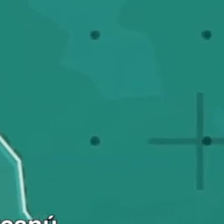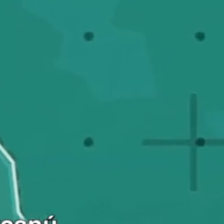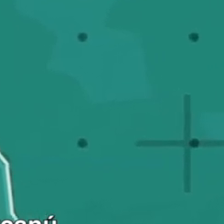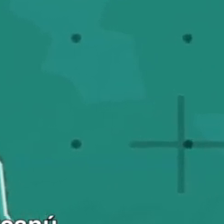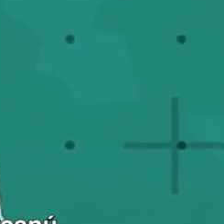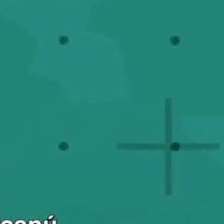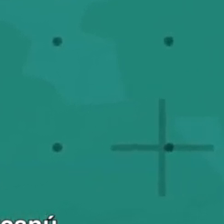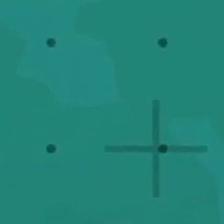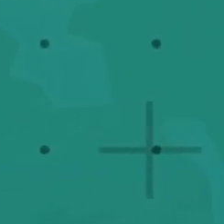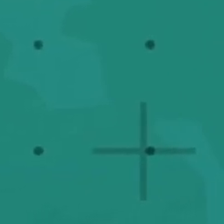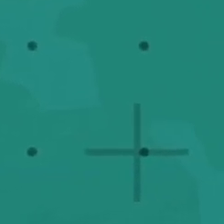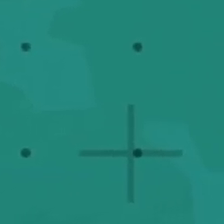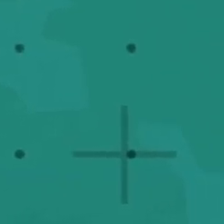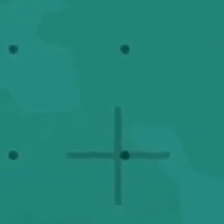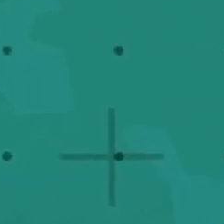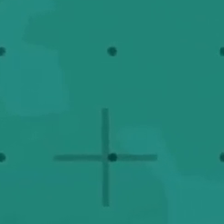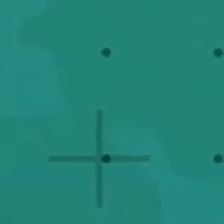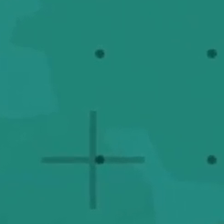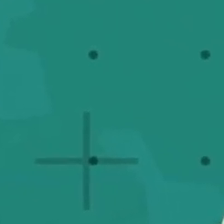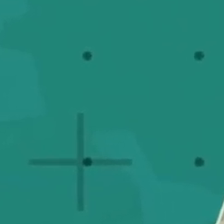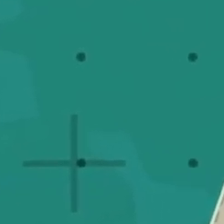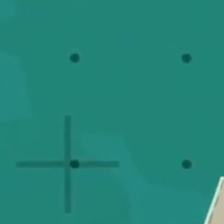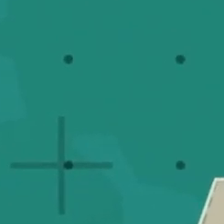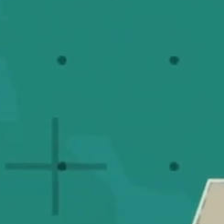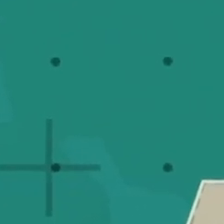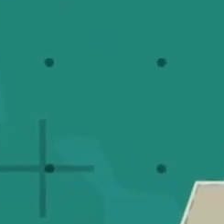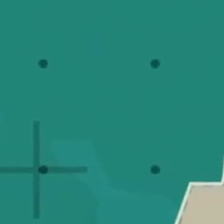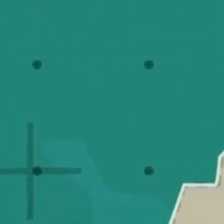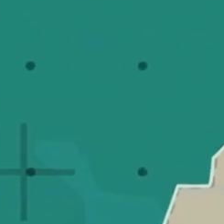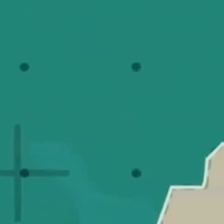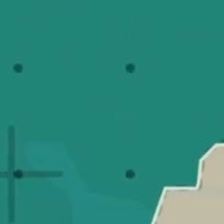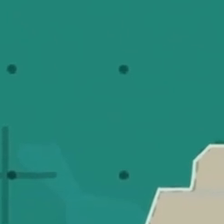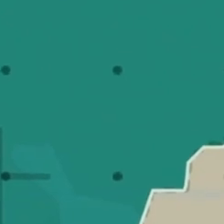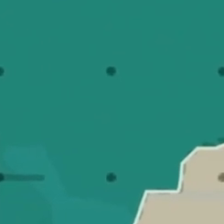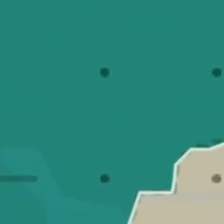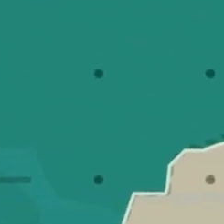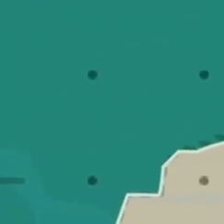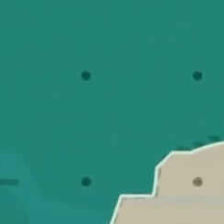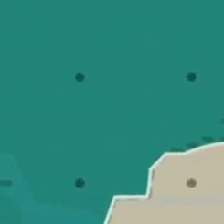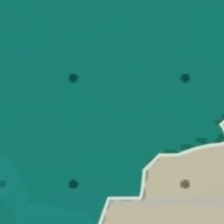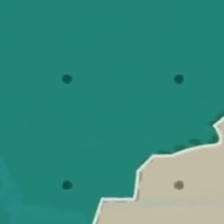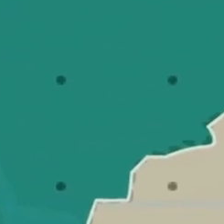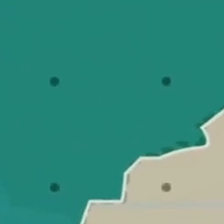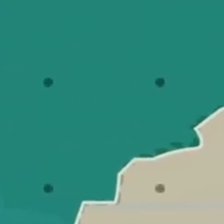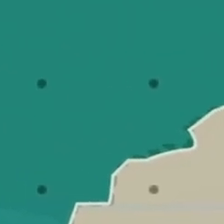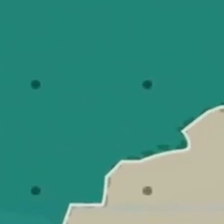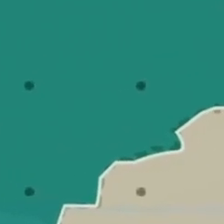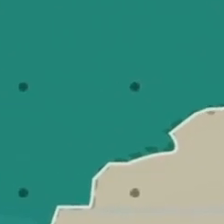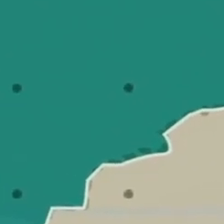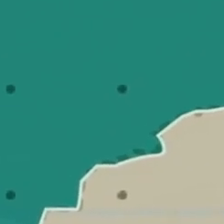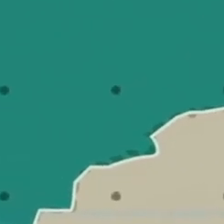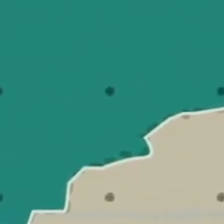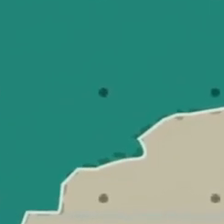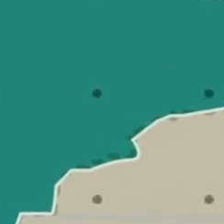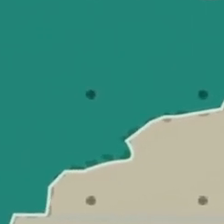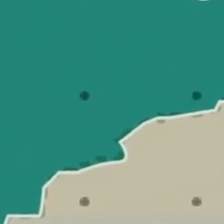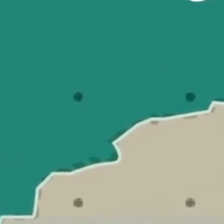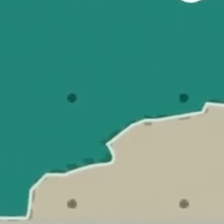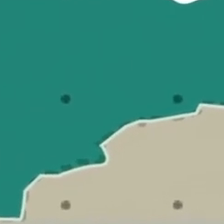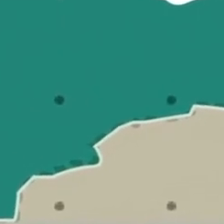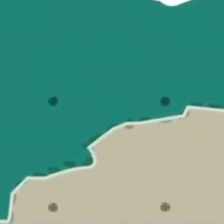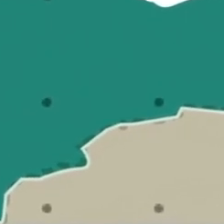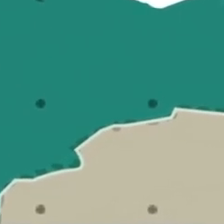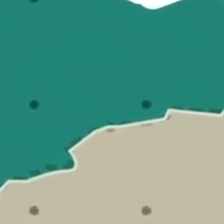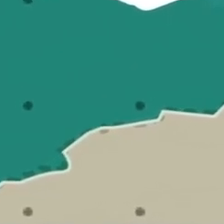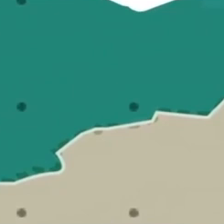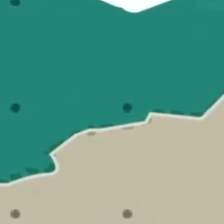a Maxcanú, pasa por Mérida, la primera estación en Yucatán, hacia Tixkokob y termina en la estación de